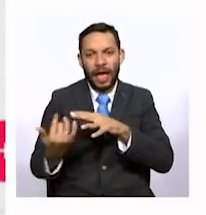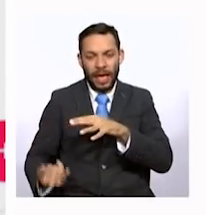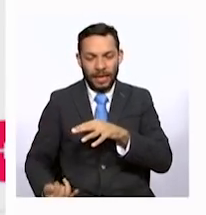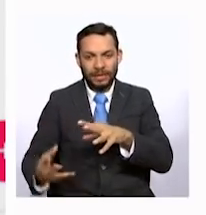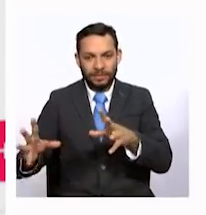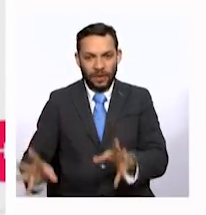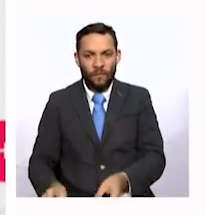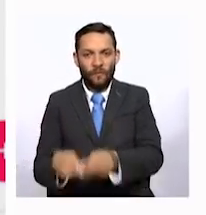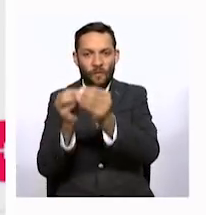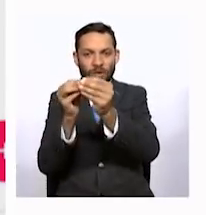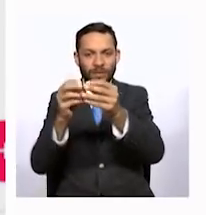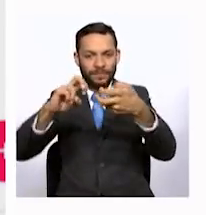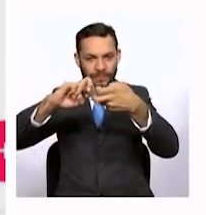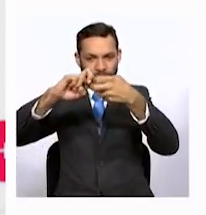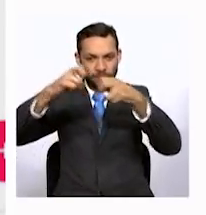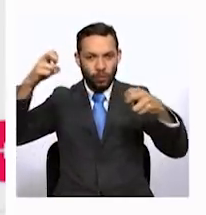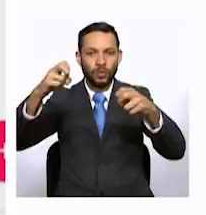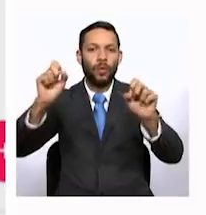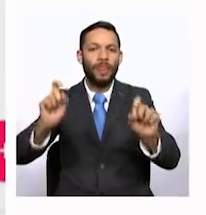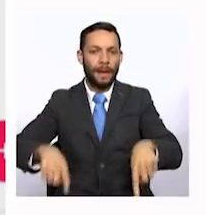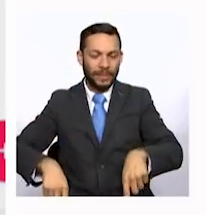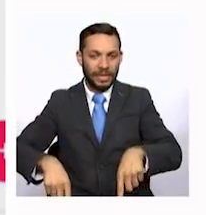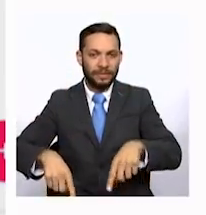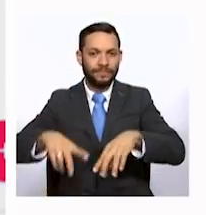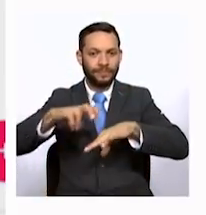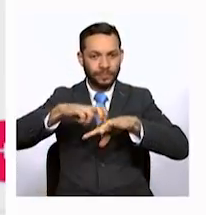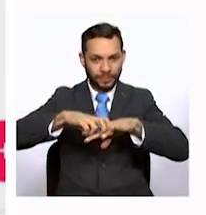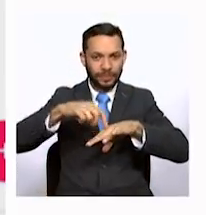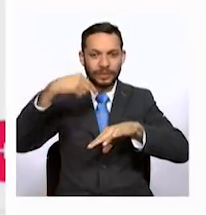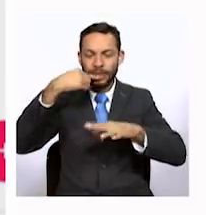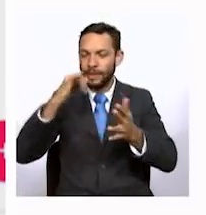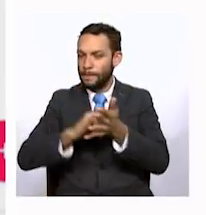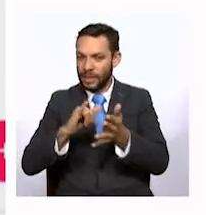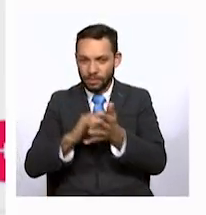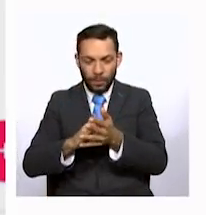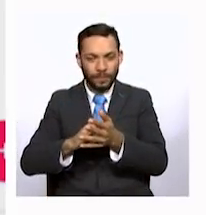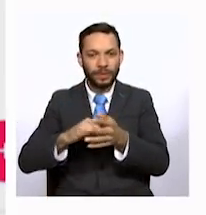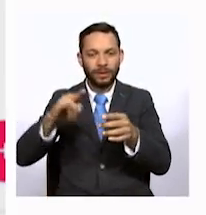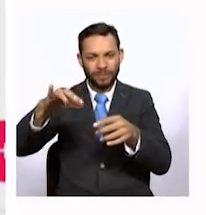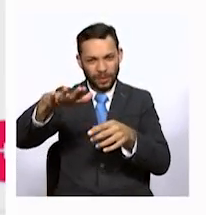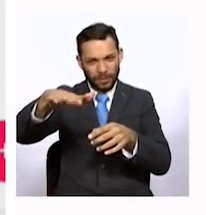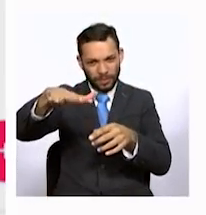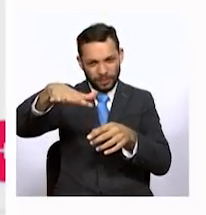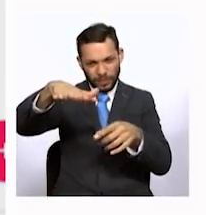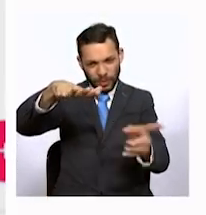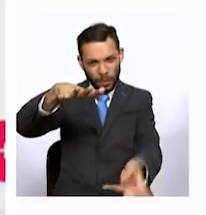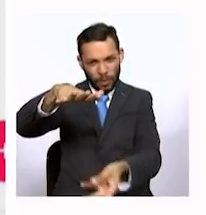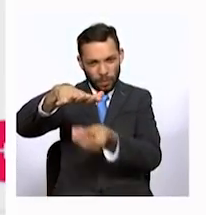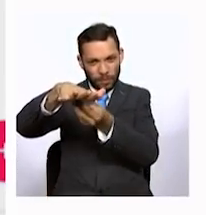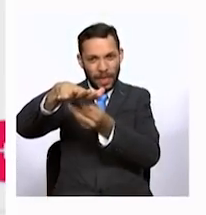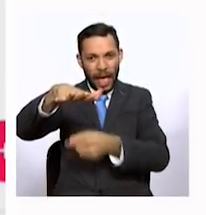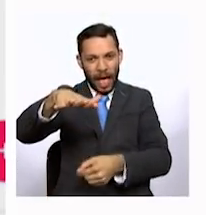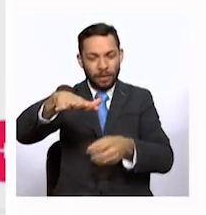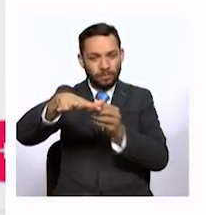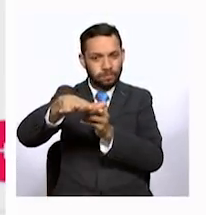Tejido. Entonces, el tejido, sí, el tejido tendinoso. Entonces, cuando se produce un proceso inflamatorio a este nivel,